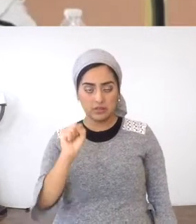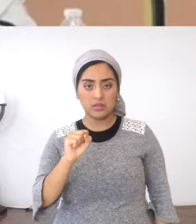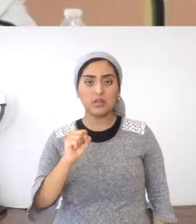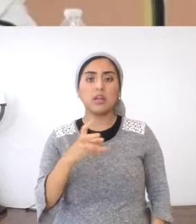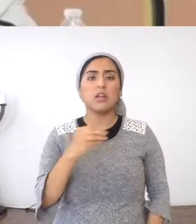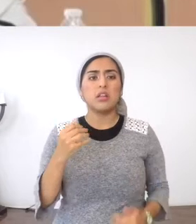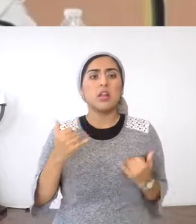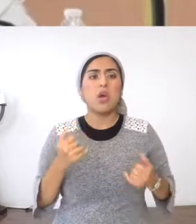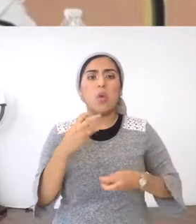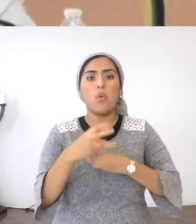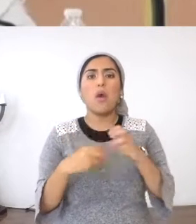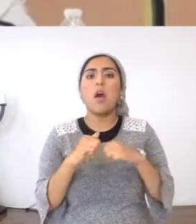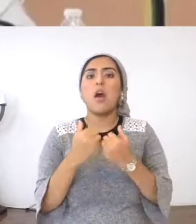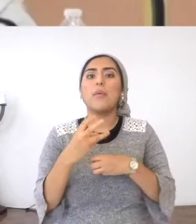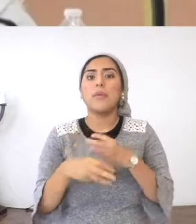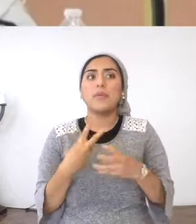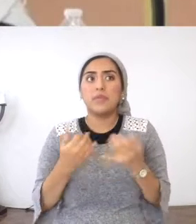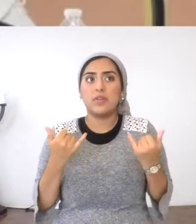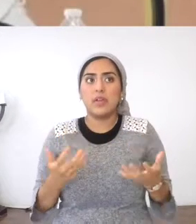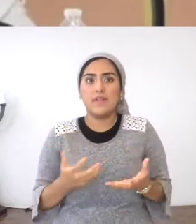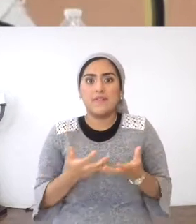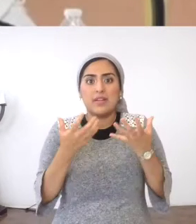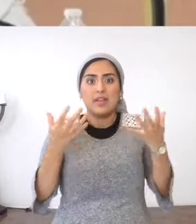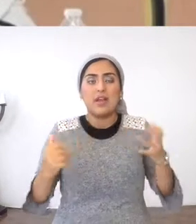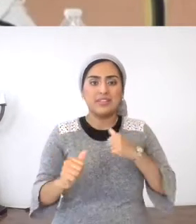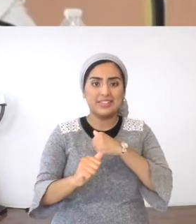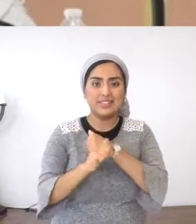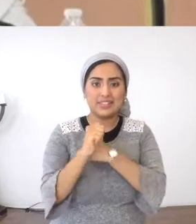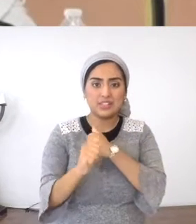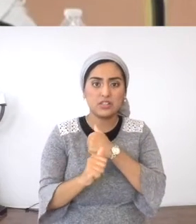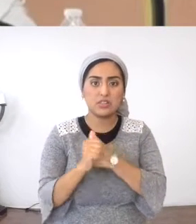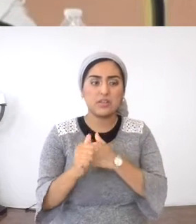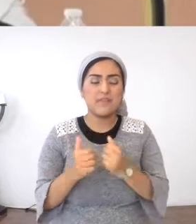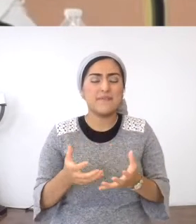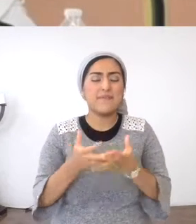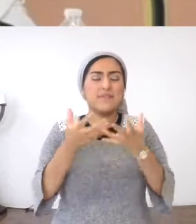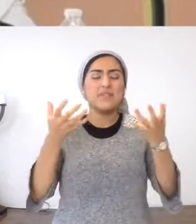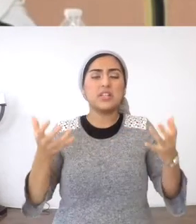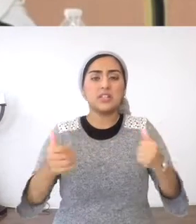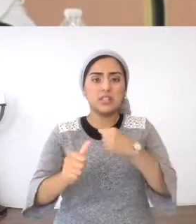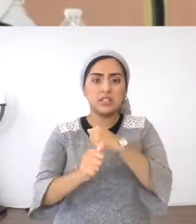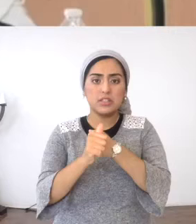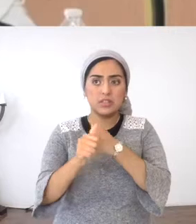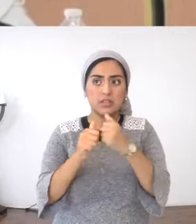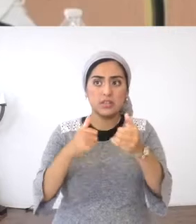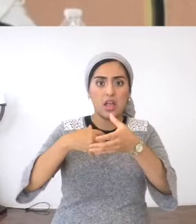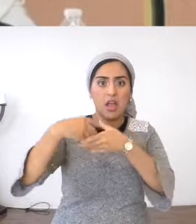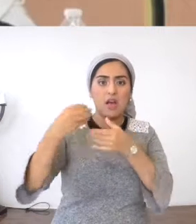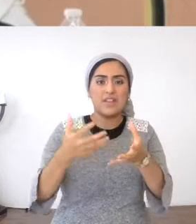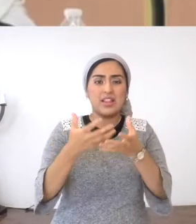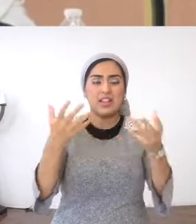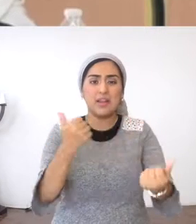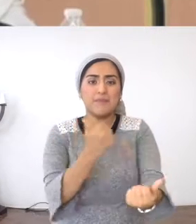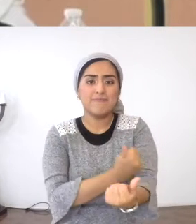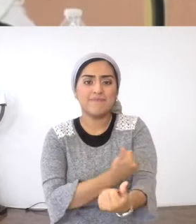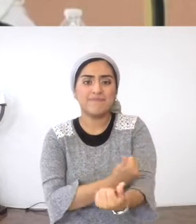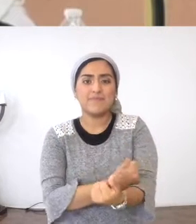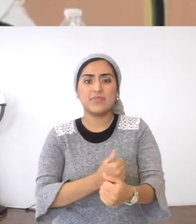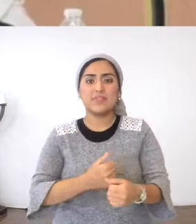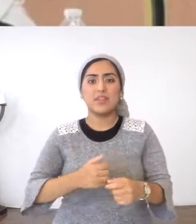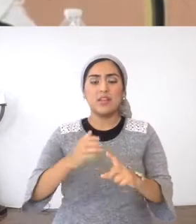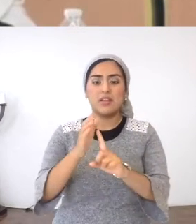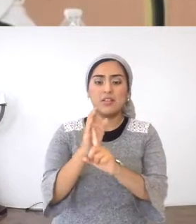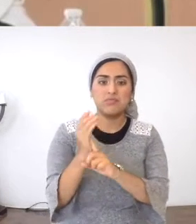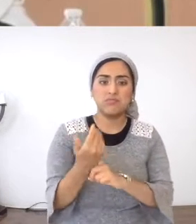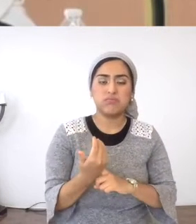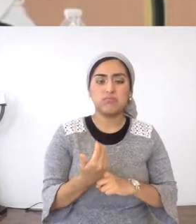Ahora Y el mundo Como está ahora Violencia Mucha violencia Mucha droga